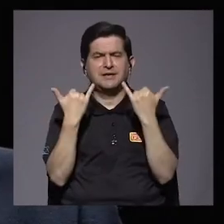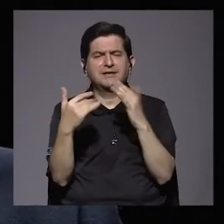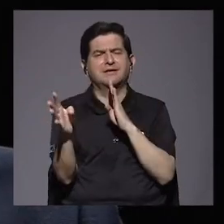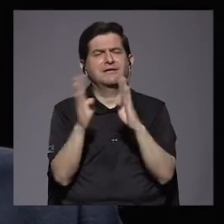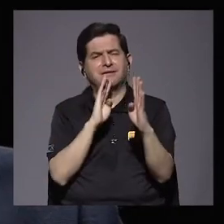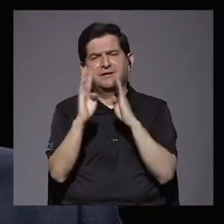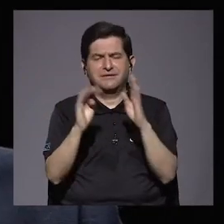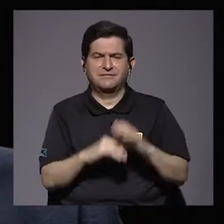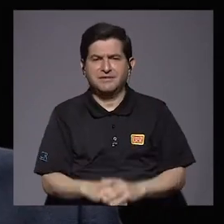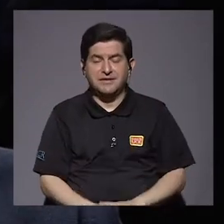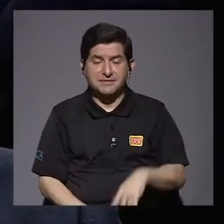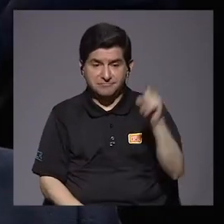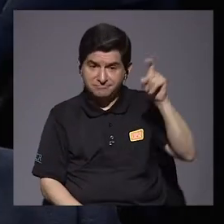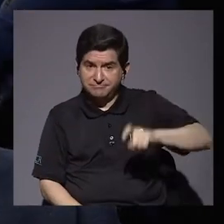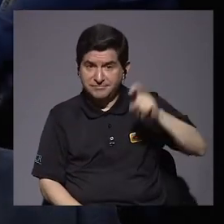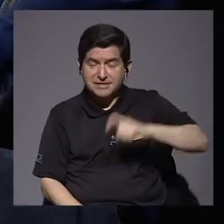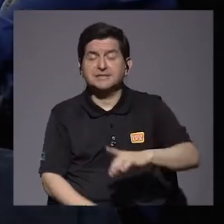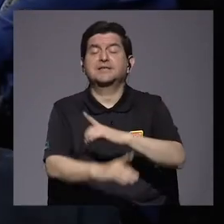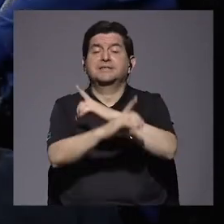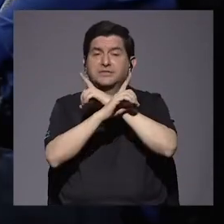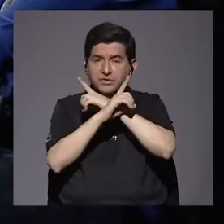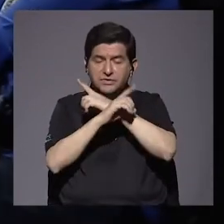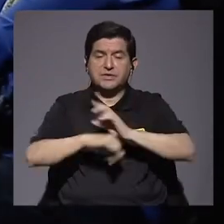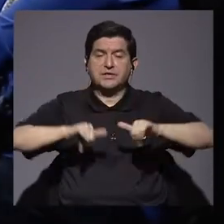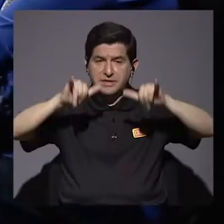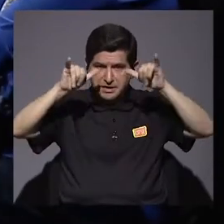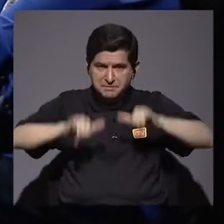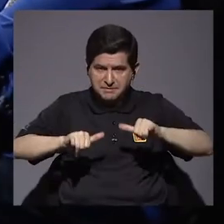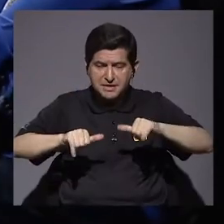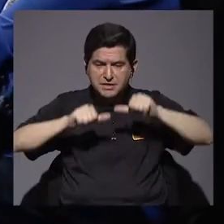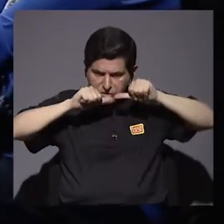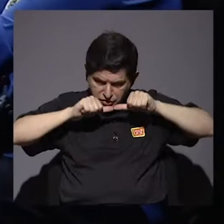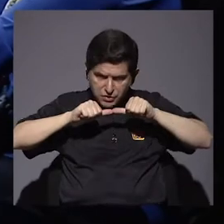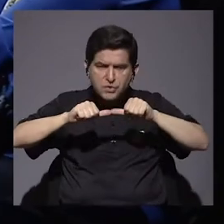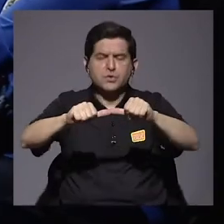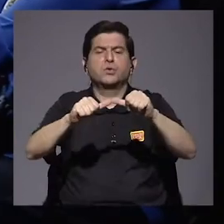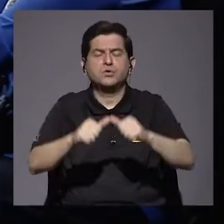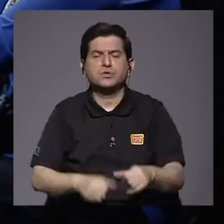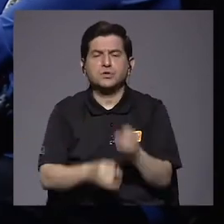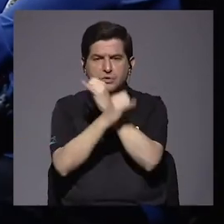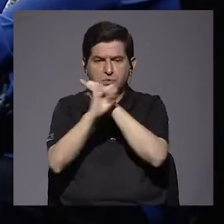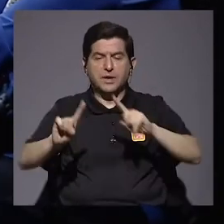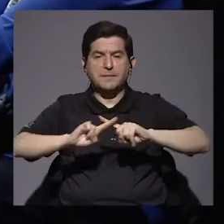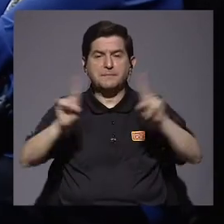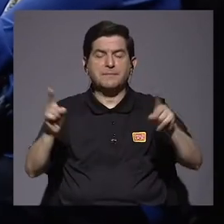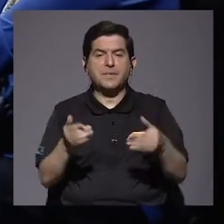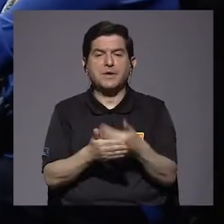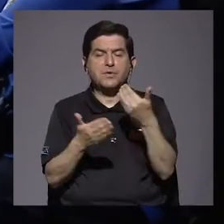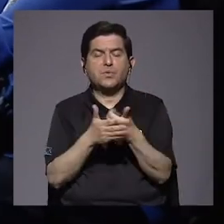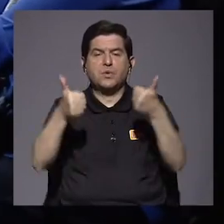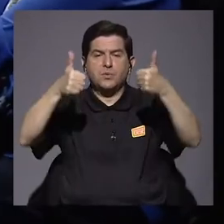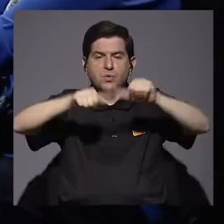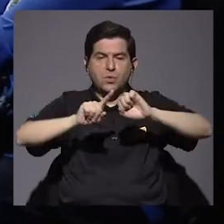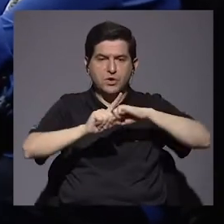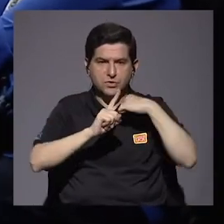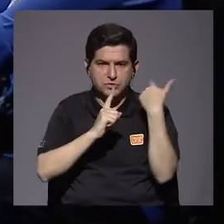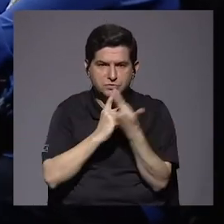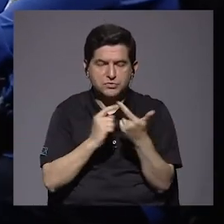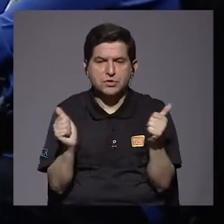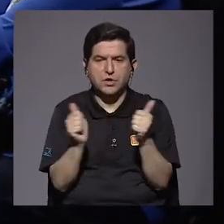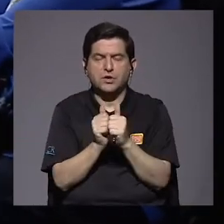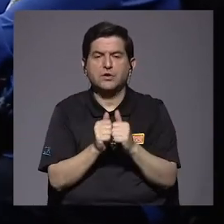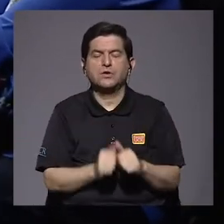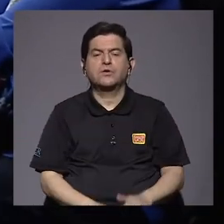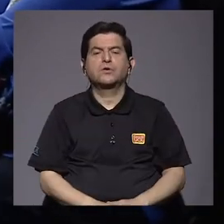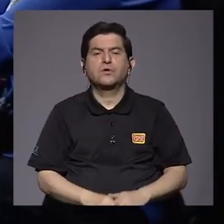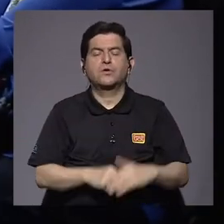se ha hablado, definitivamente hay que defender, mantener y preservar esa autonomía, pero con un nuevo pacto social con el